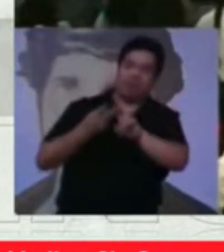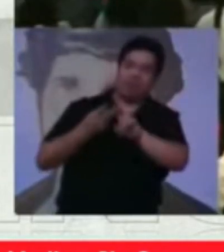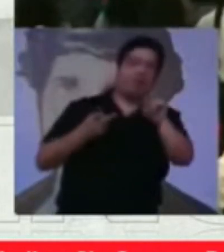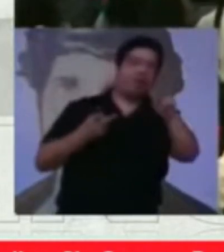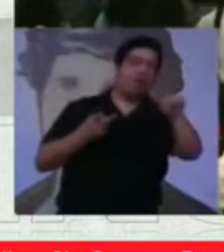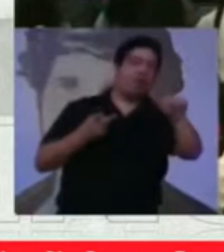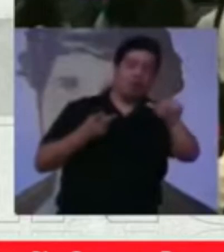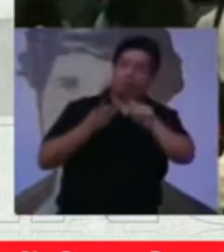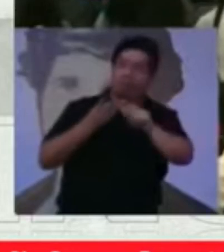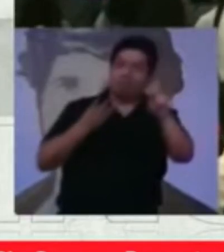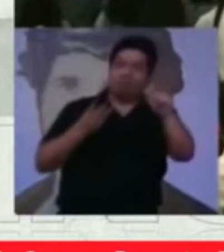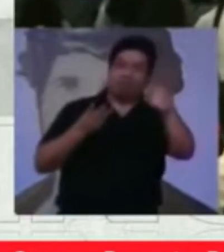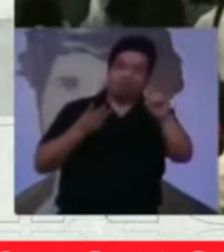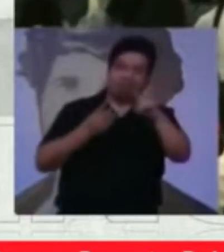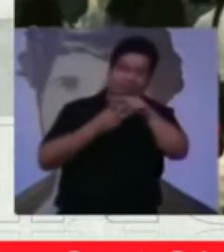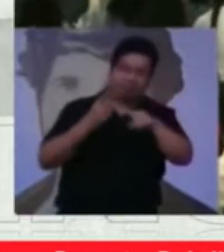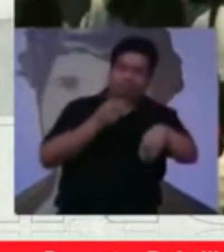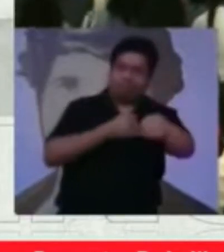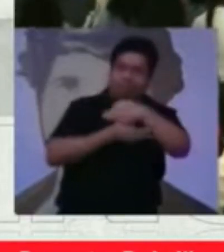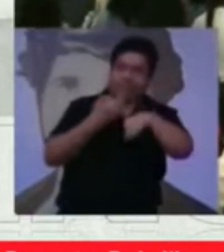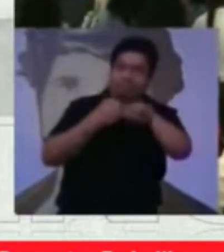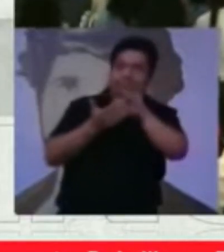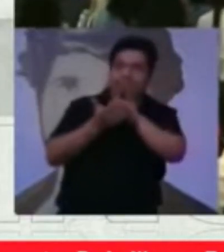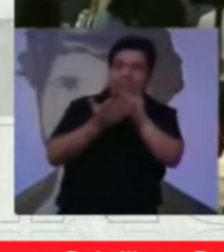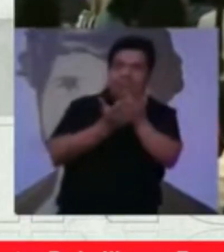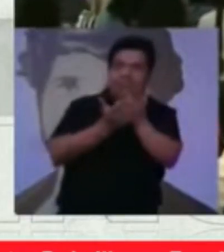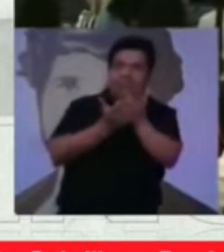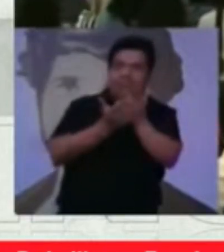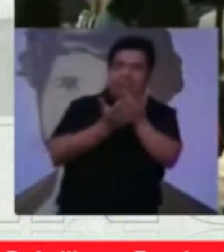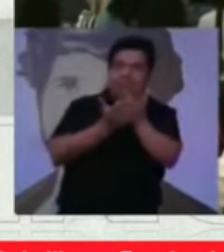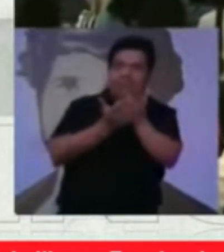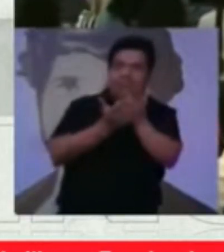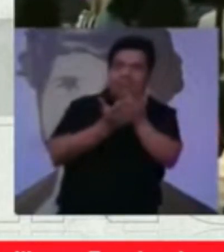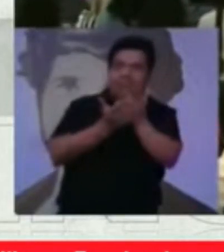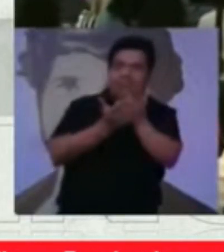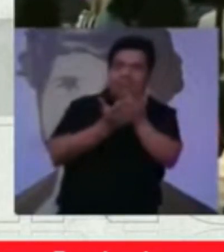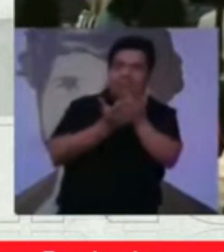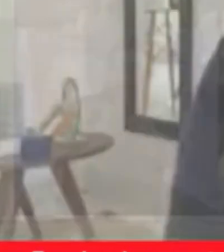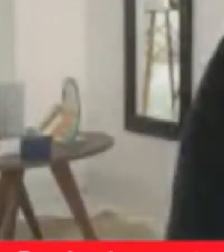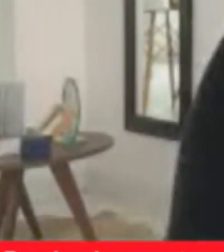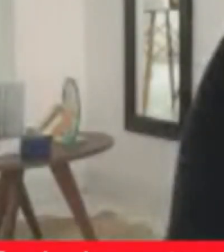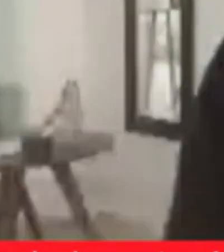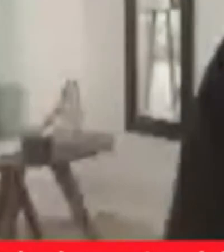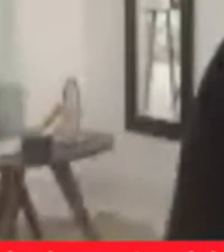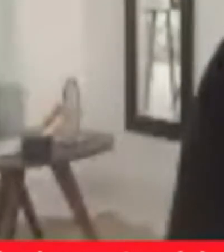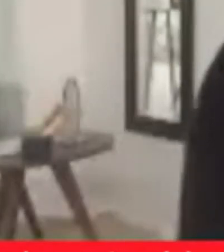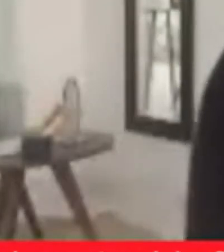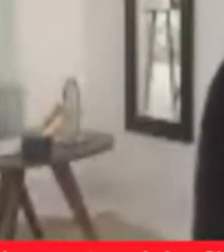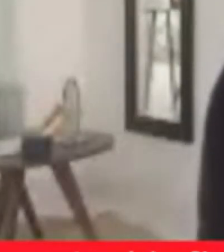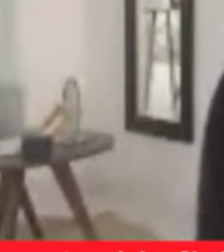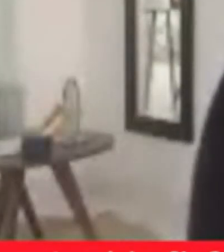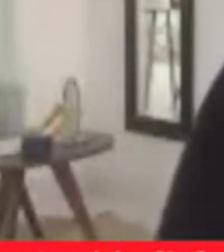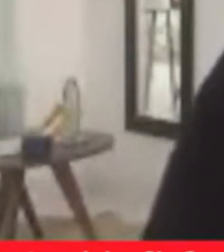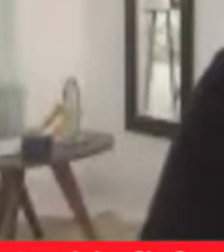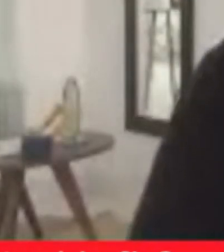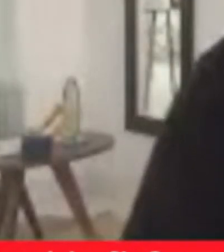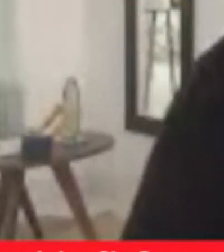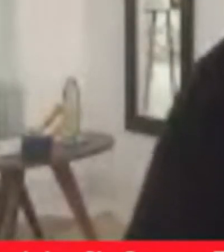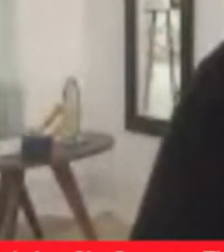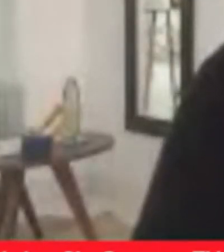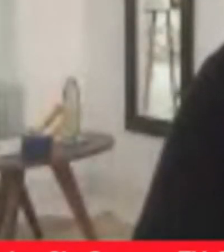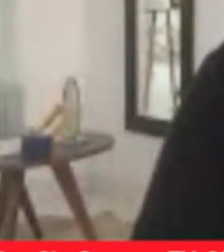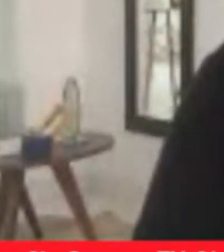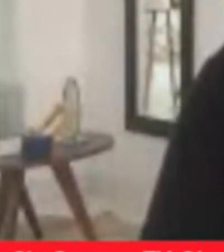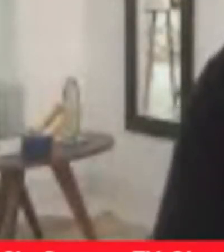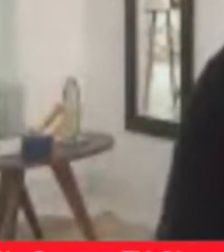Paloma gracias a Paco Ignacio taibo 2 bueno así estuvo la feria